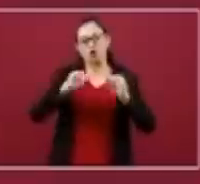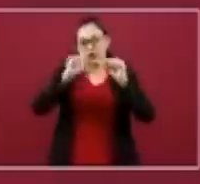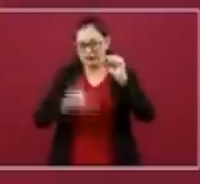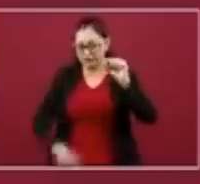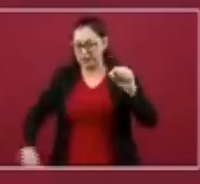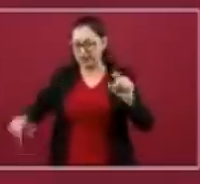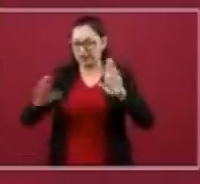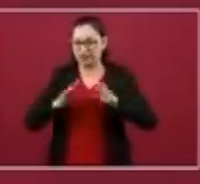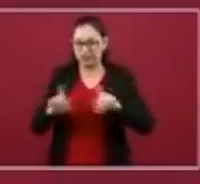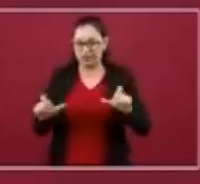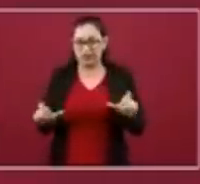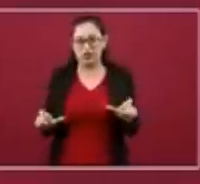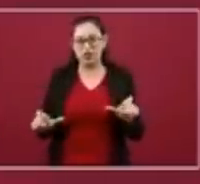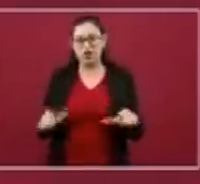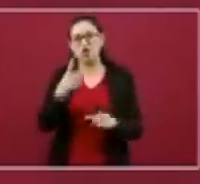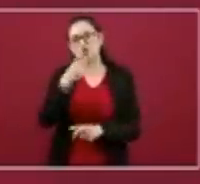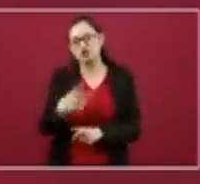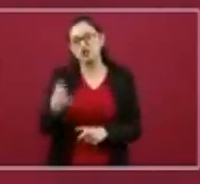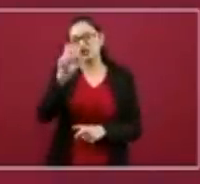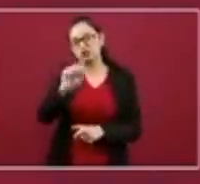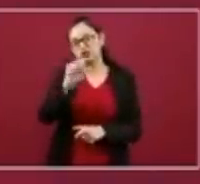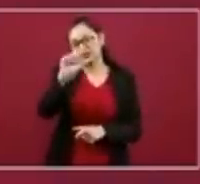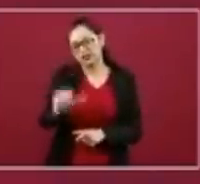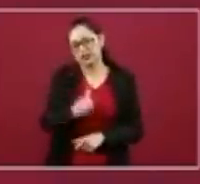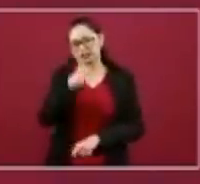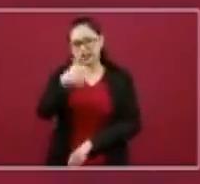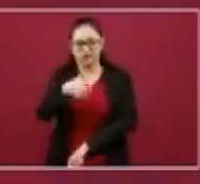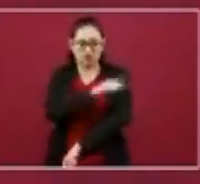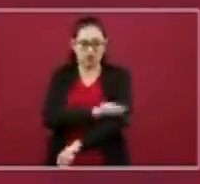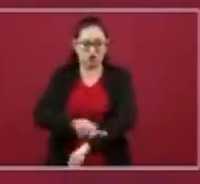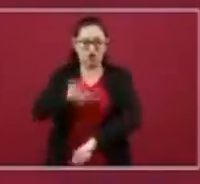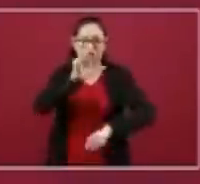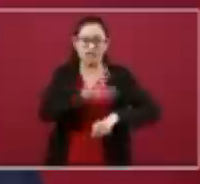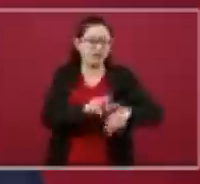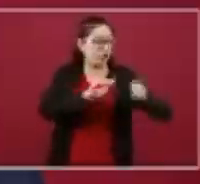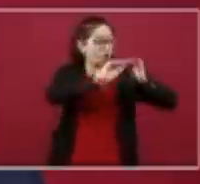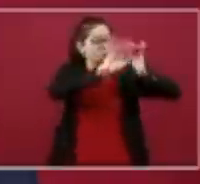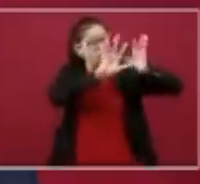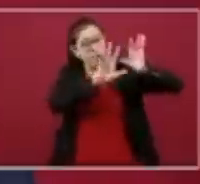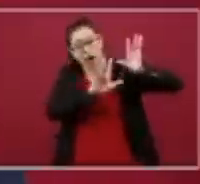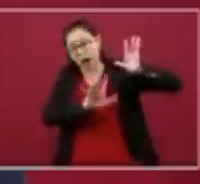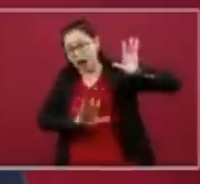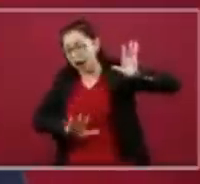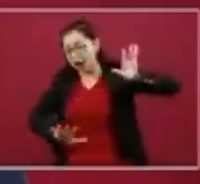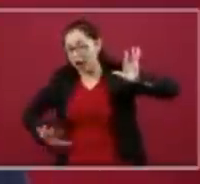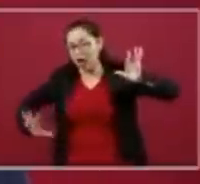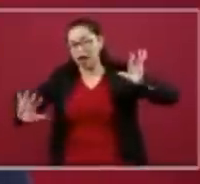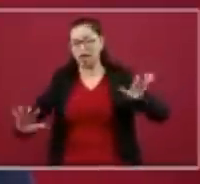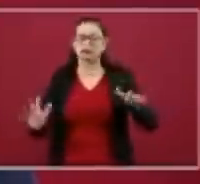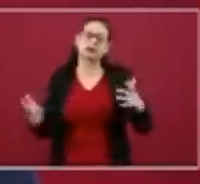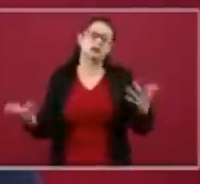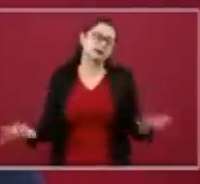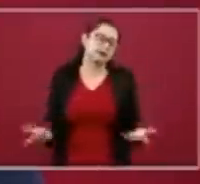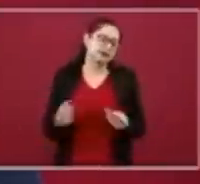territorio en 266 coordinaciones. Eso va a requerir contratar,